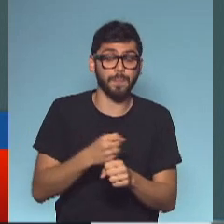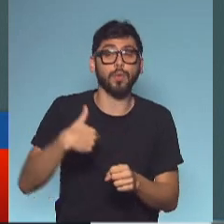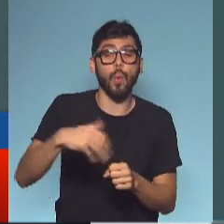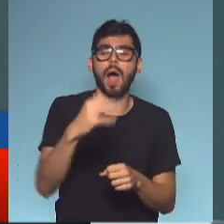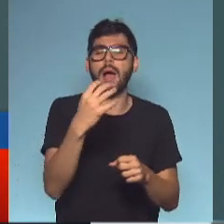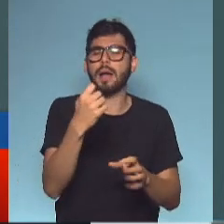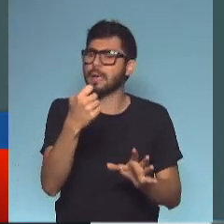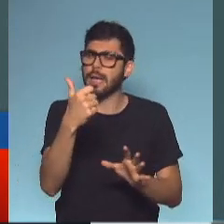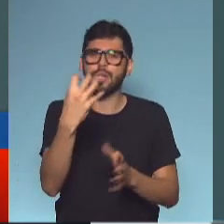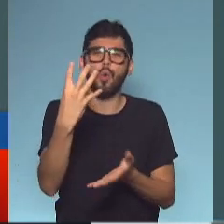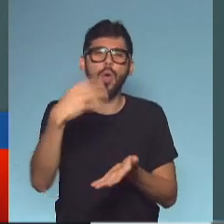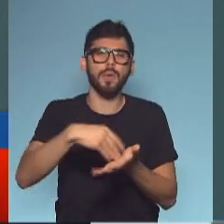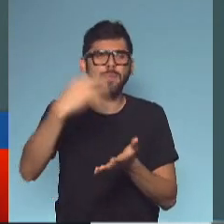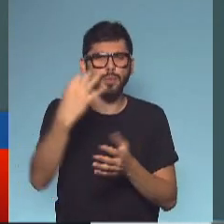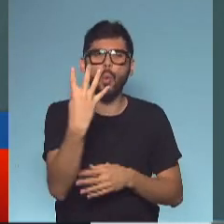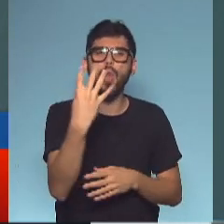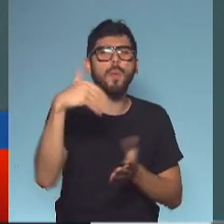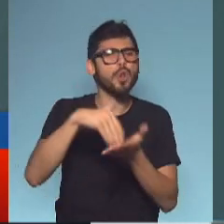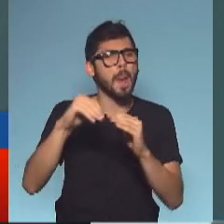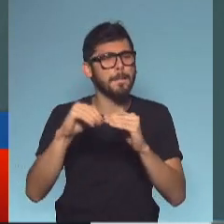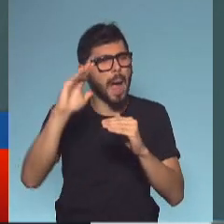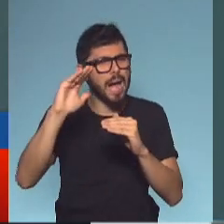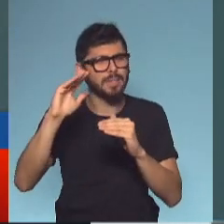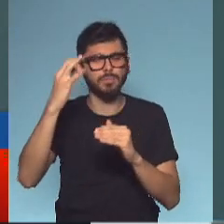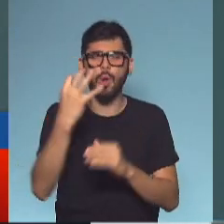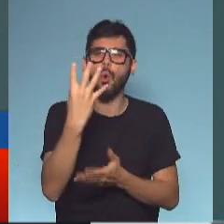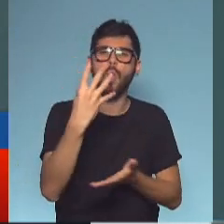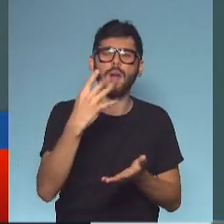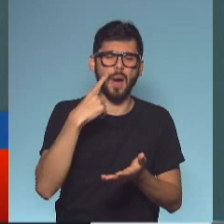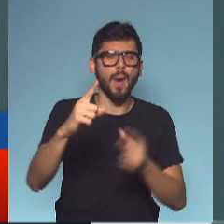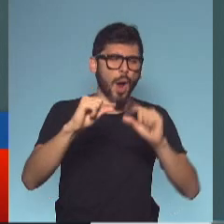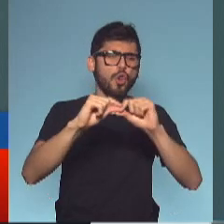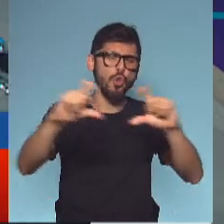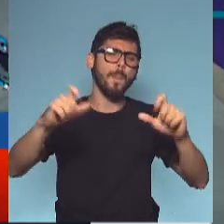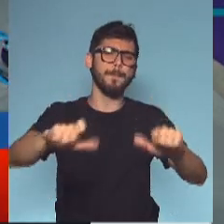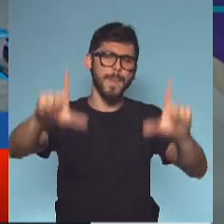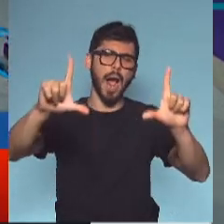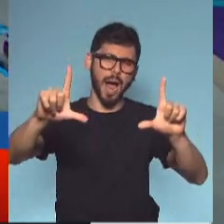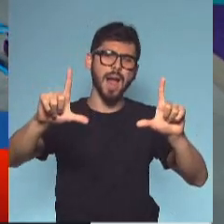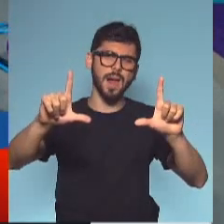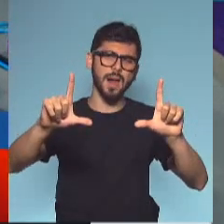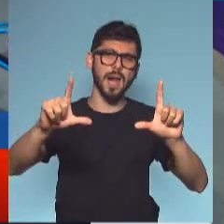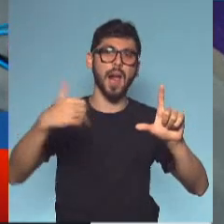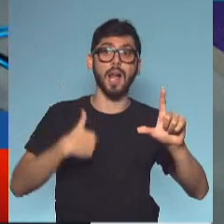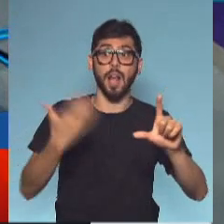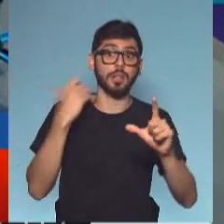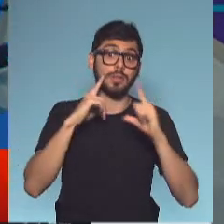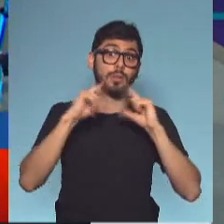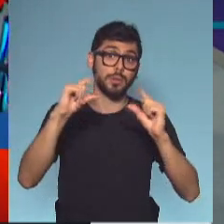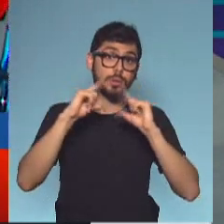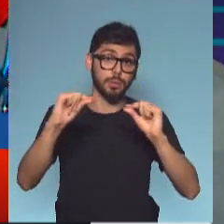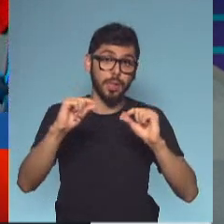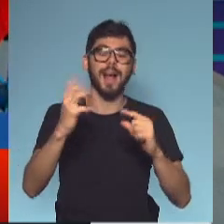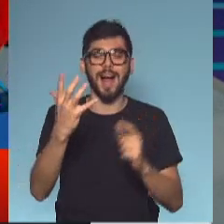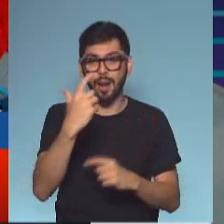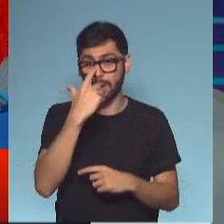4 millones de vacunas. En realidad es un poco más de 4 millones porque son 4 millones. Ahí vamos a ver las placas Son vacunas que Argentina está reclamando, Sí. ¿no? Porque en